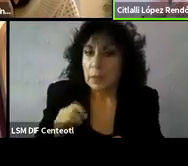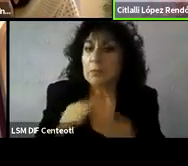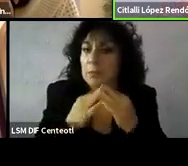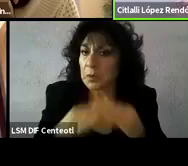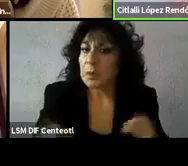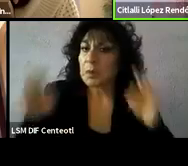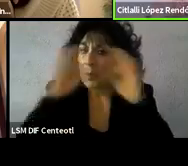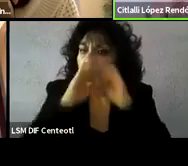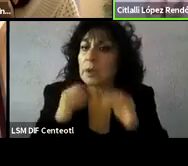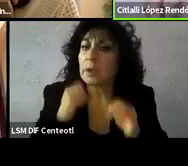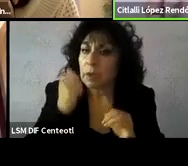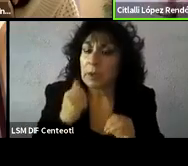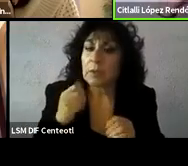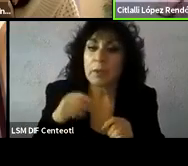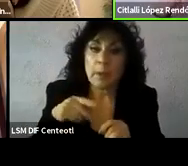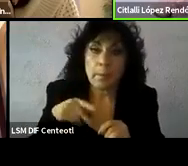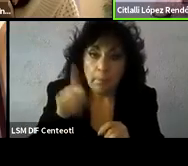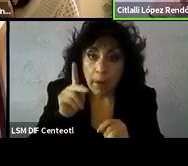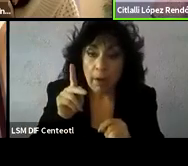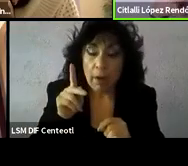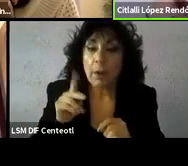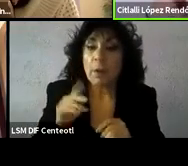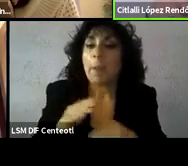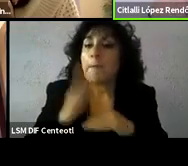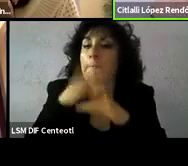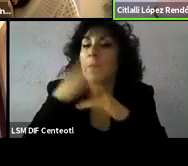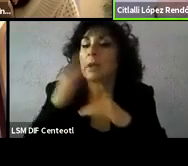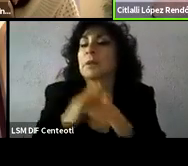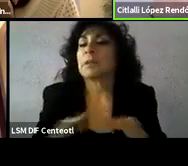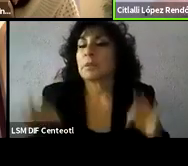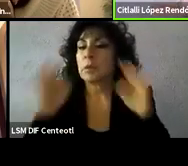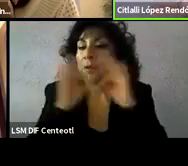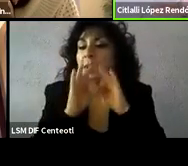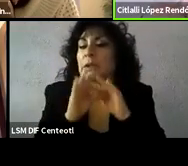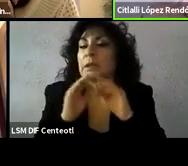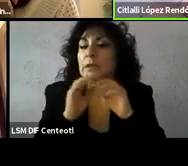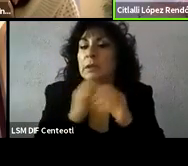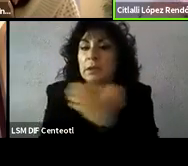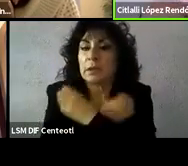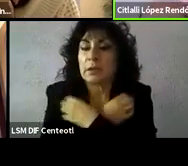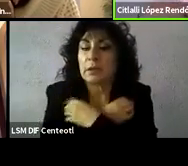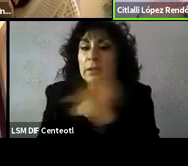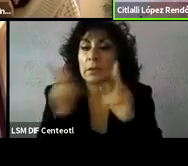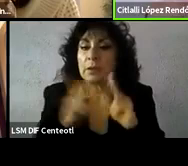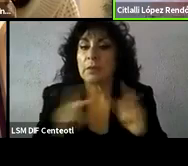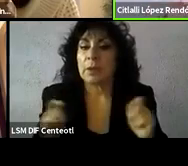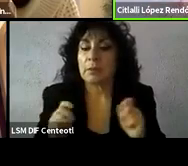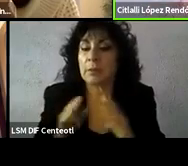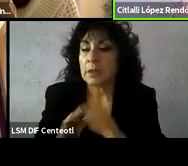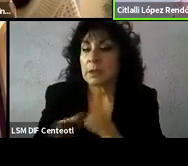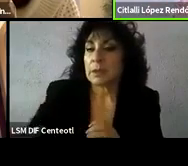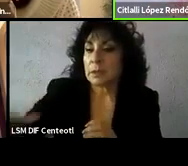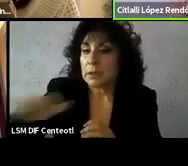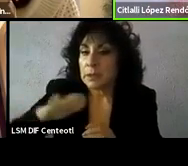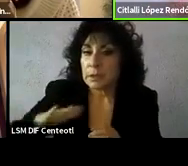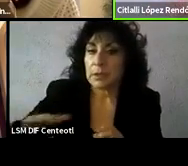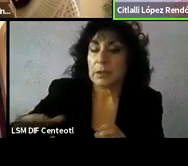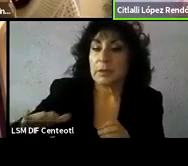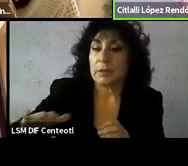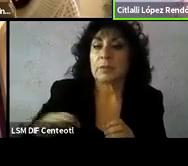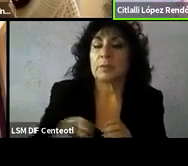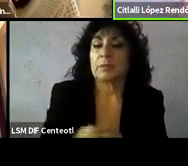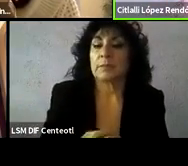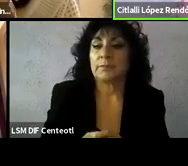también una construcción de estos espacios de educación para la paz a nivel comunitario, ¿no? En COCOA, por ejemplo,